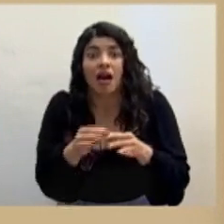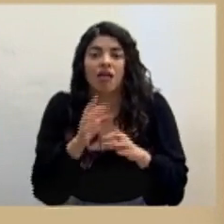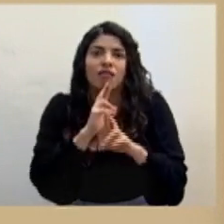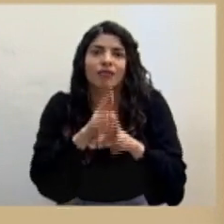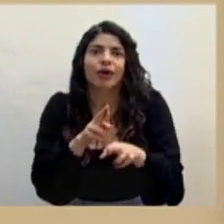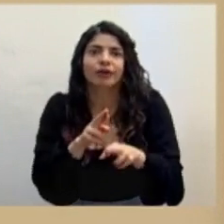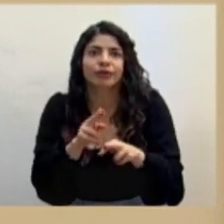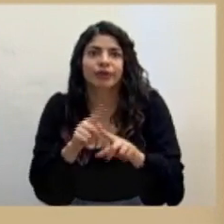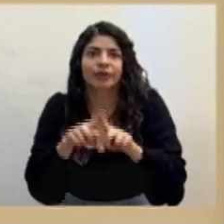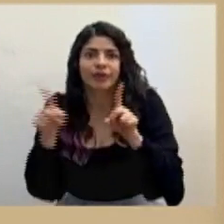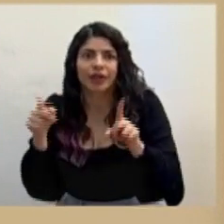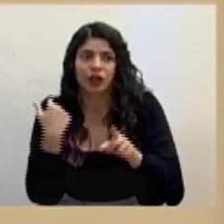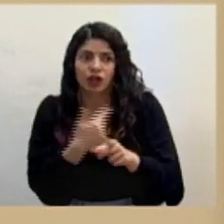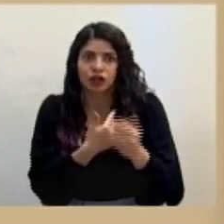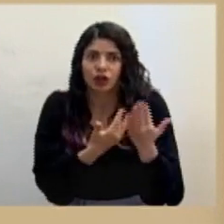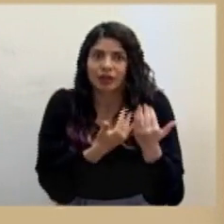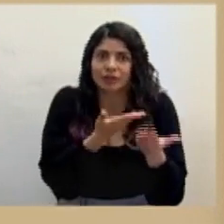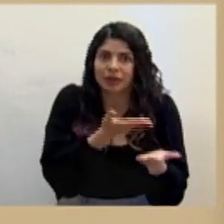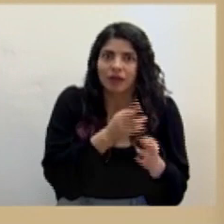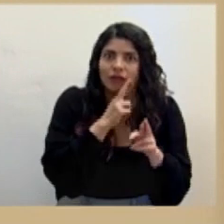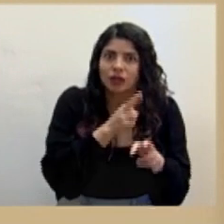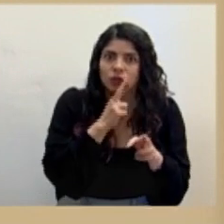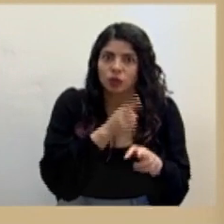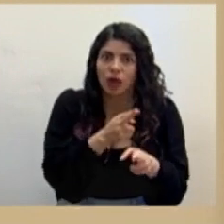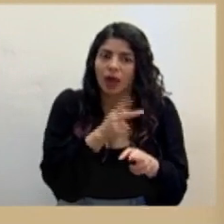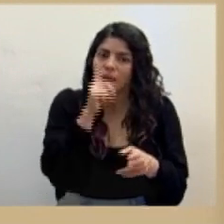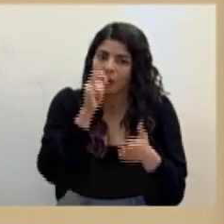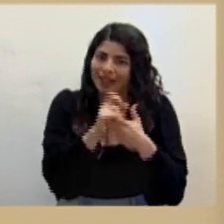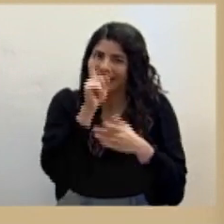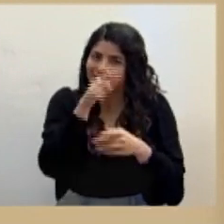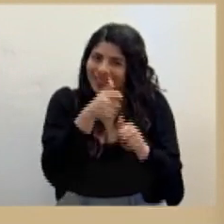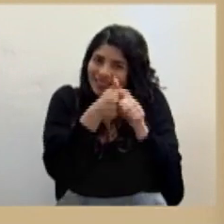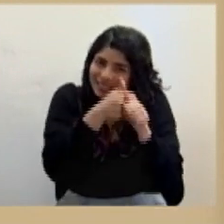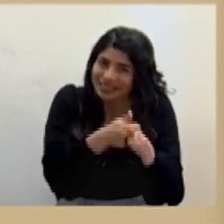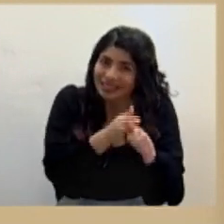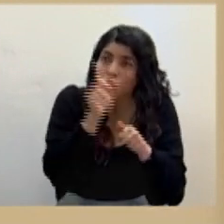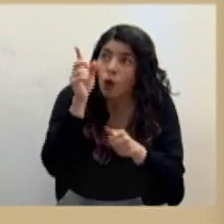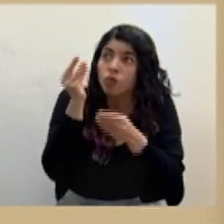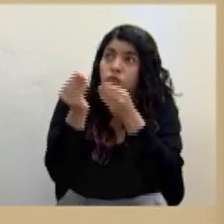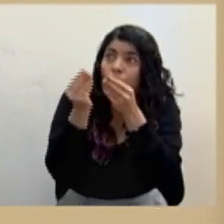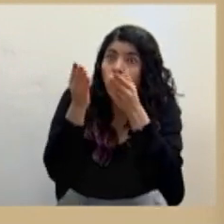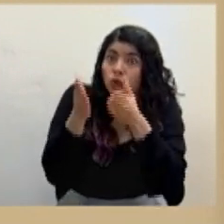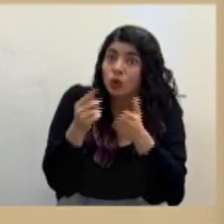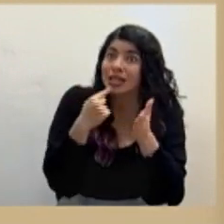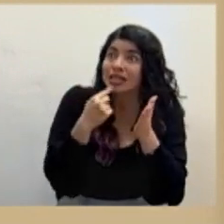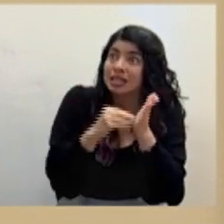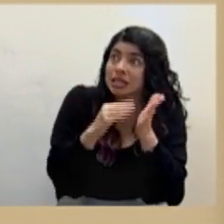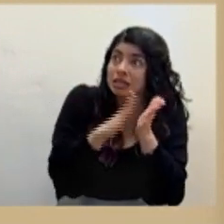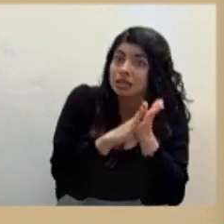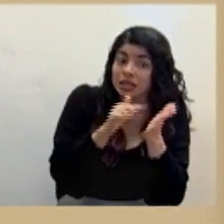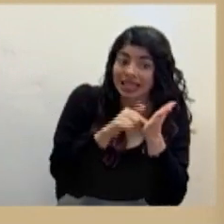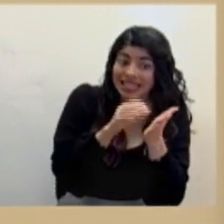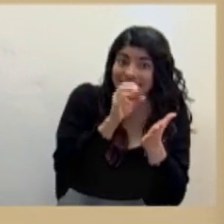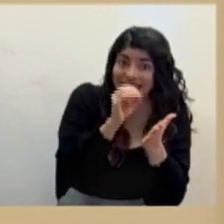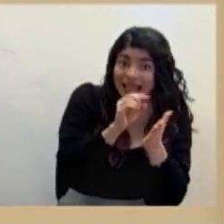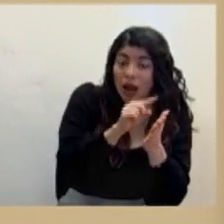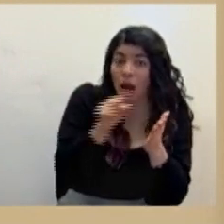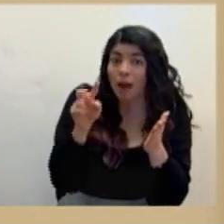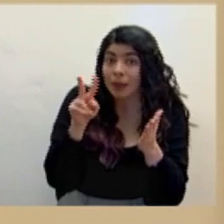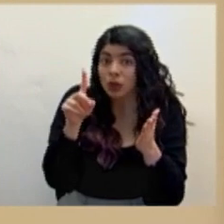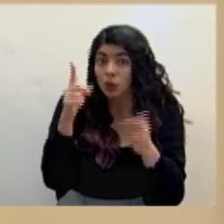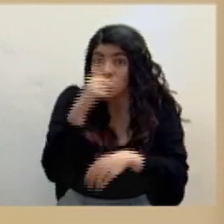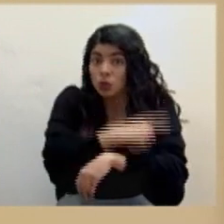nosotros estamos esperando. Y nosotros nos apegamos a lo que la productora de la vacuna pues establece como esquema, que es de 0 y 21